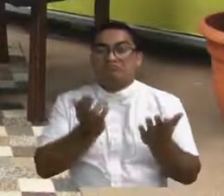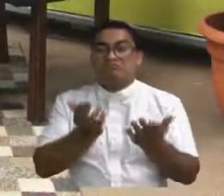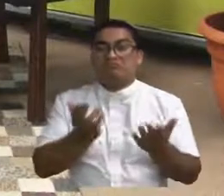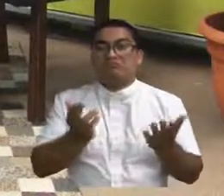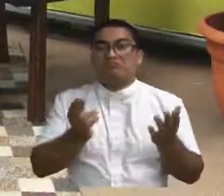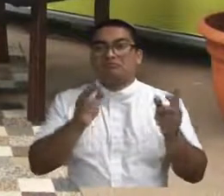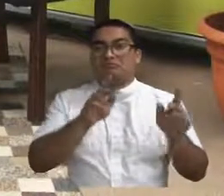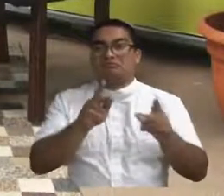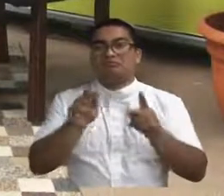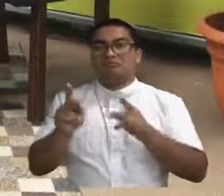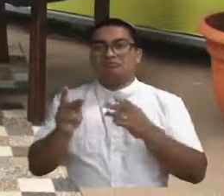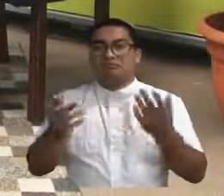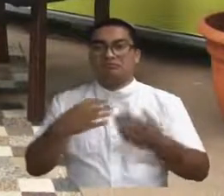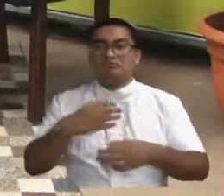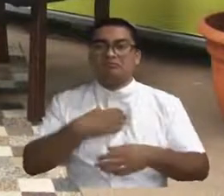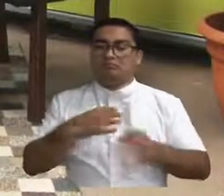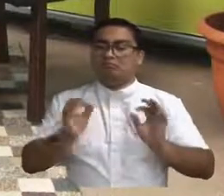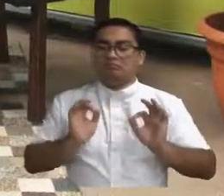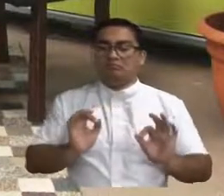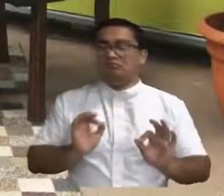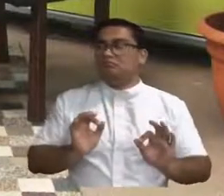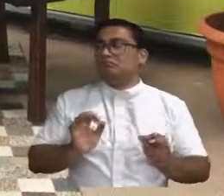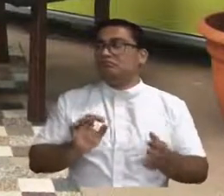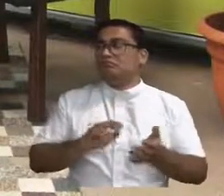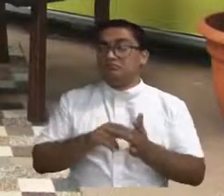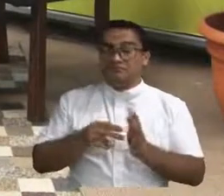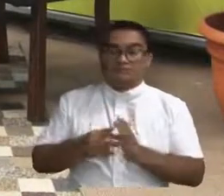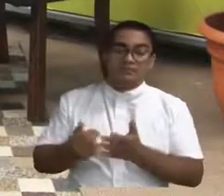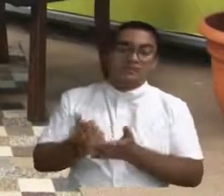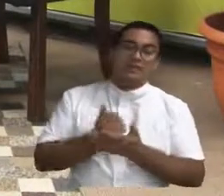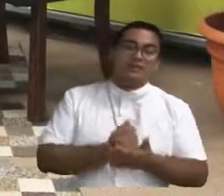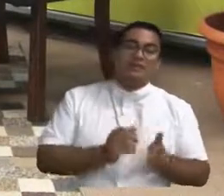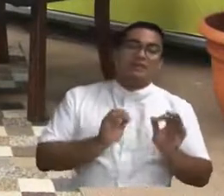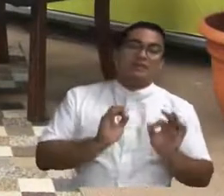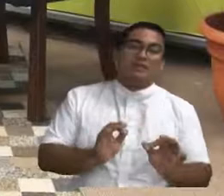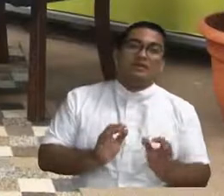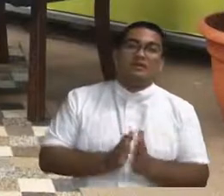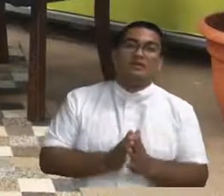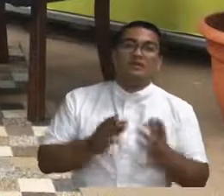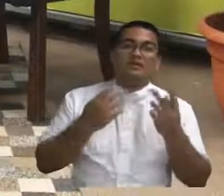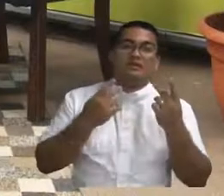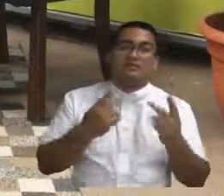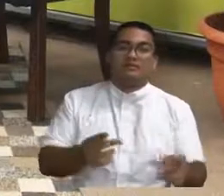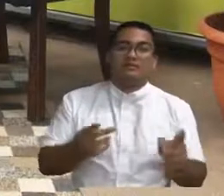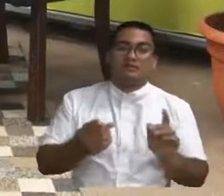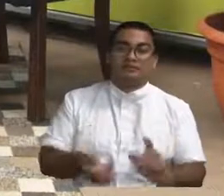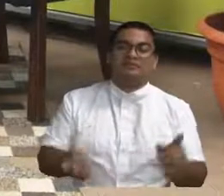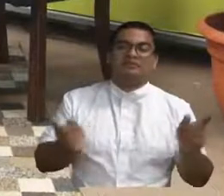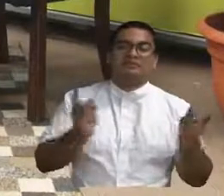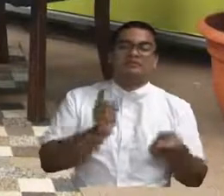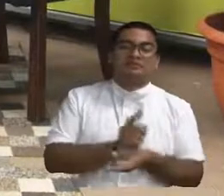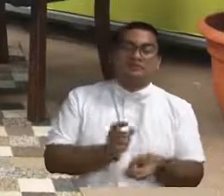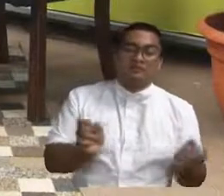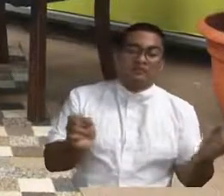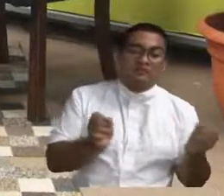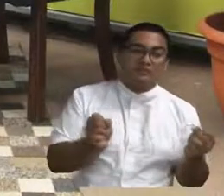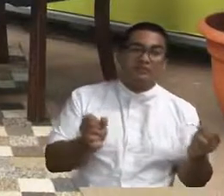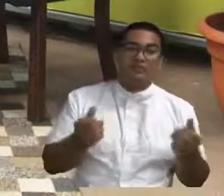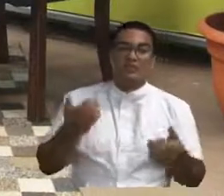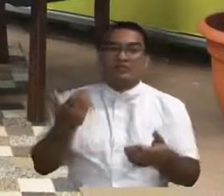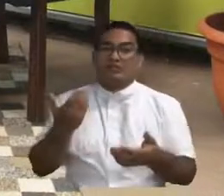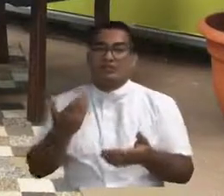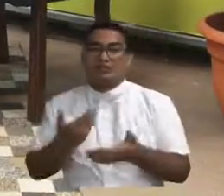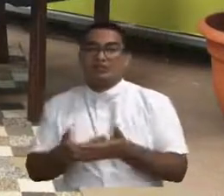placebo, la parte de que uno se siente bien y si eso les ayuda, pues está bien. Pero hacer los cambios bruscos de helado a caliente, pues no se